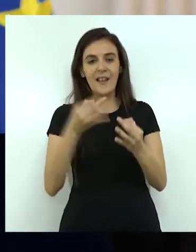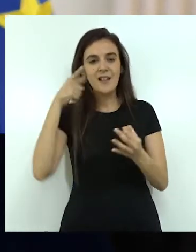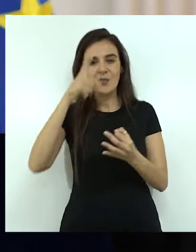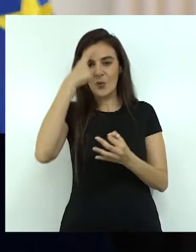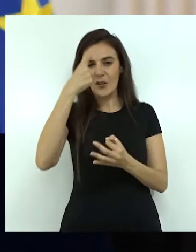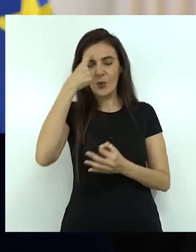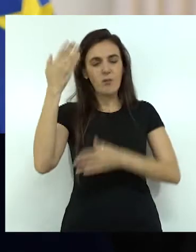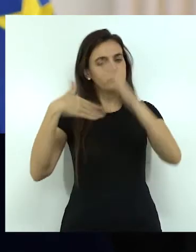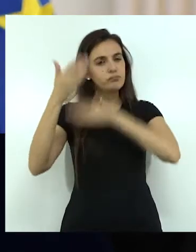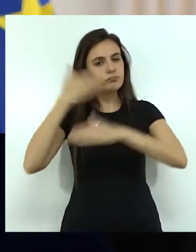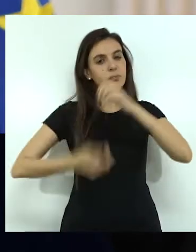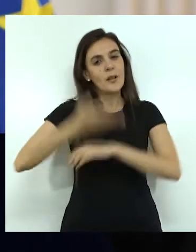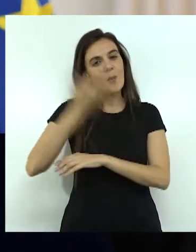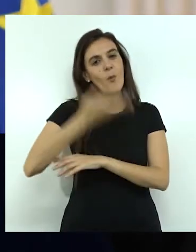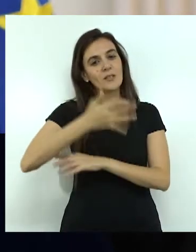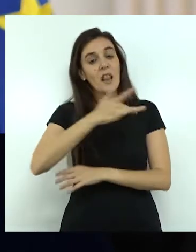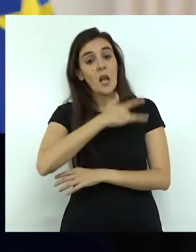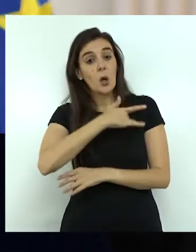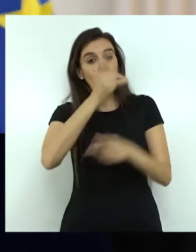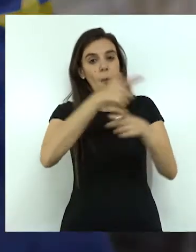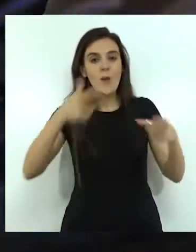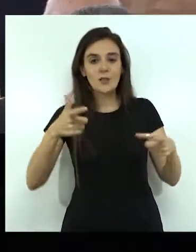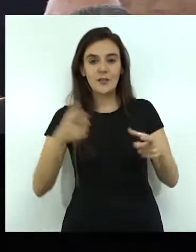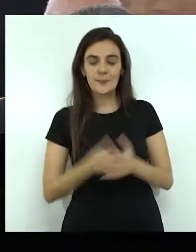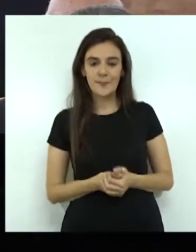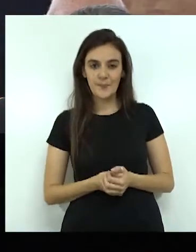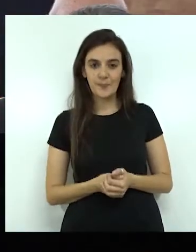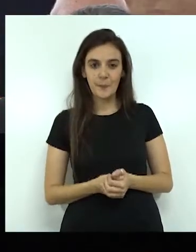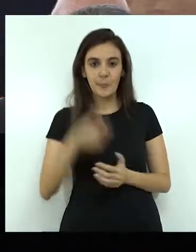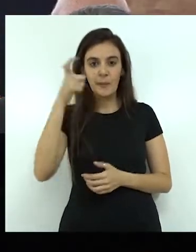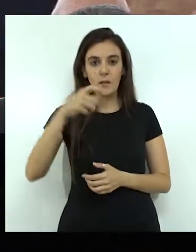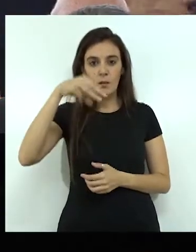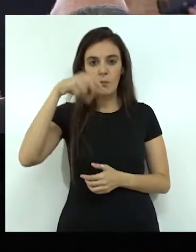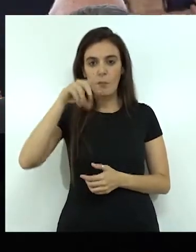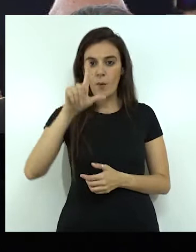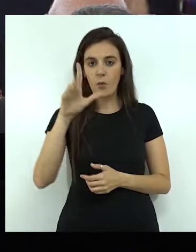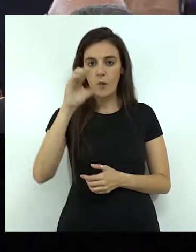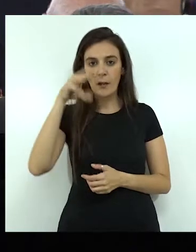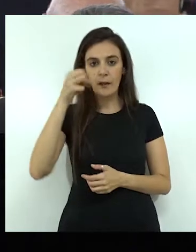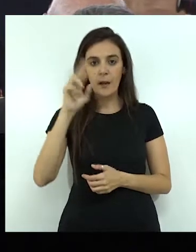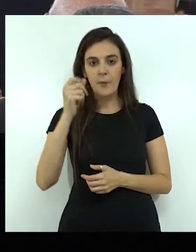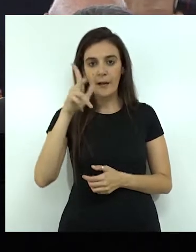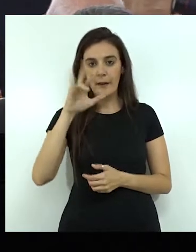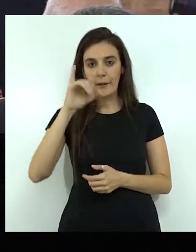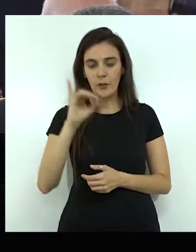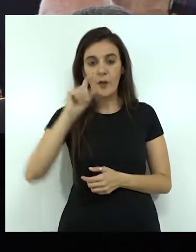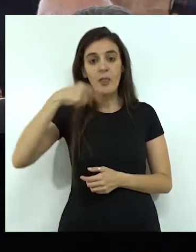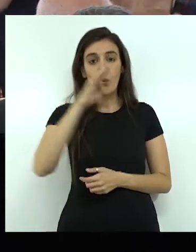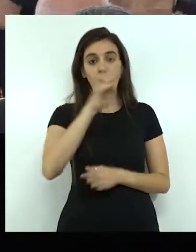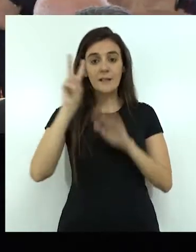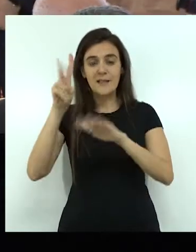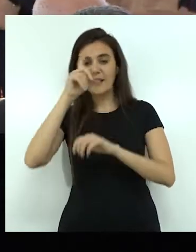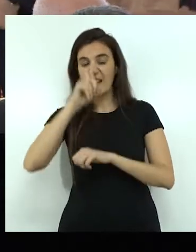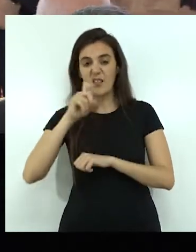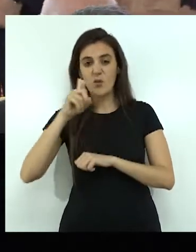donde más importa que es en el corazón de las personas manuel cámara del río se jubila tras 47 años como docente